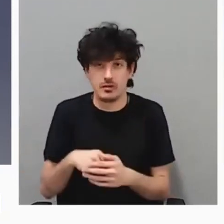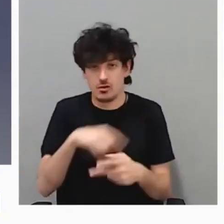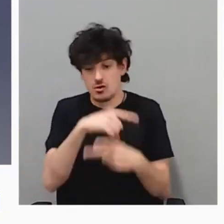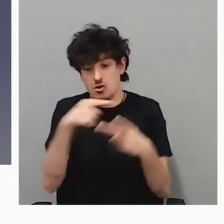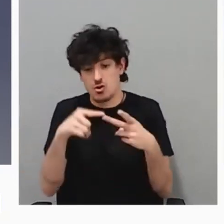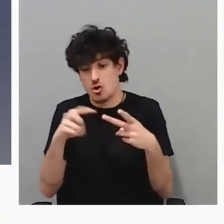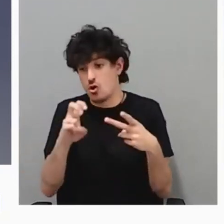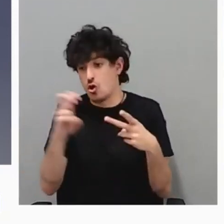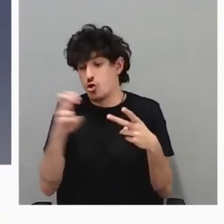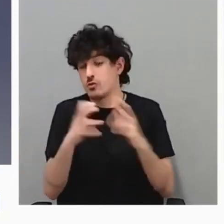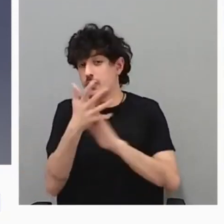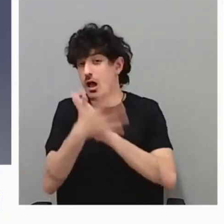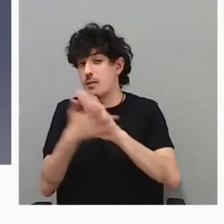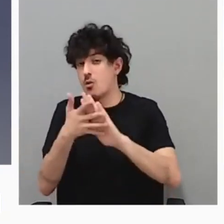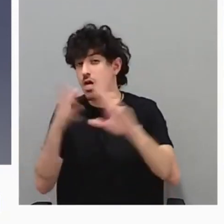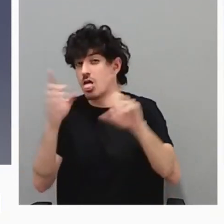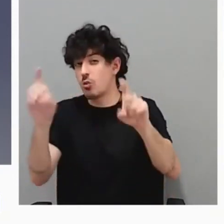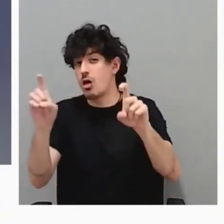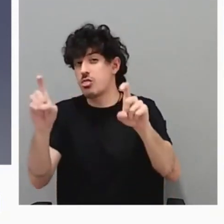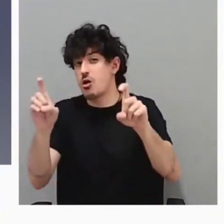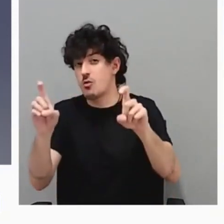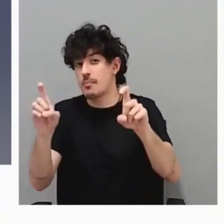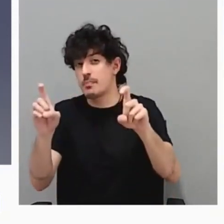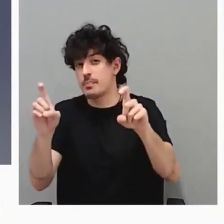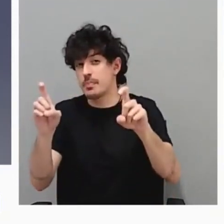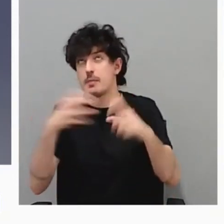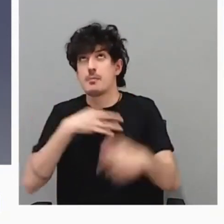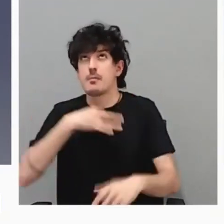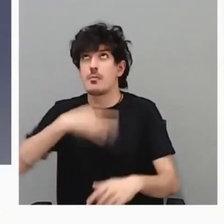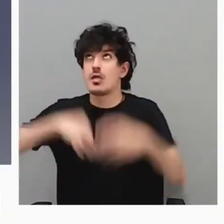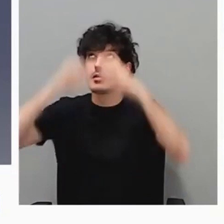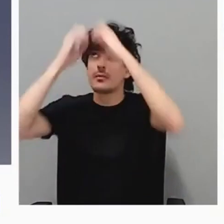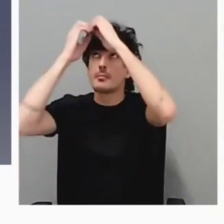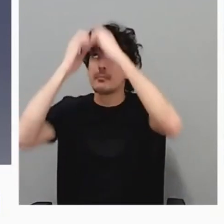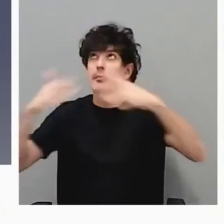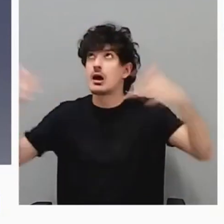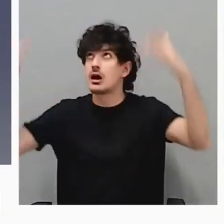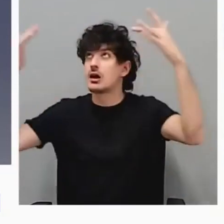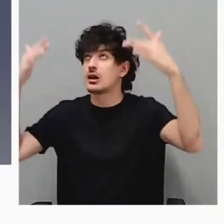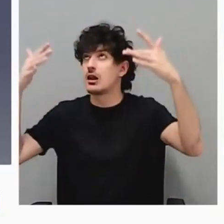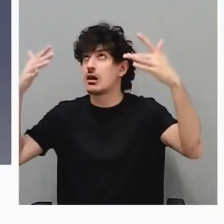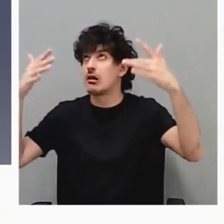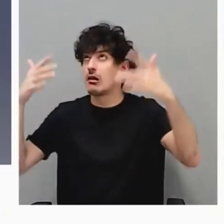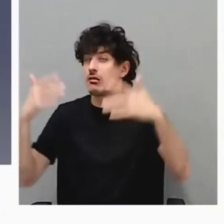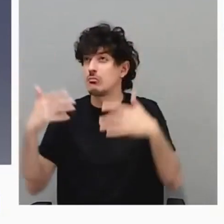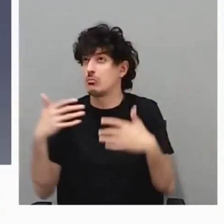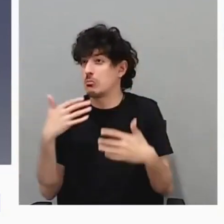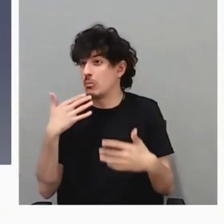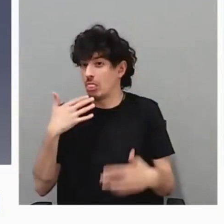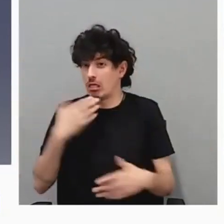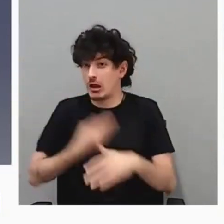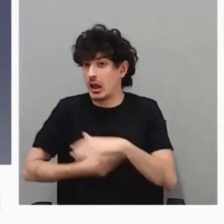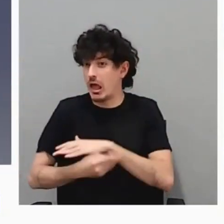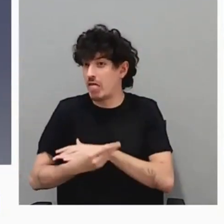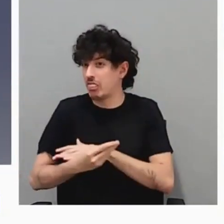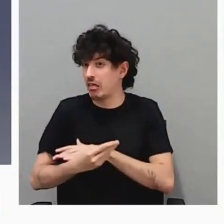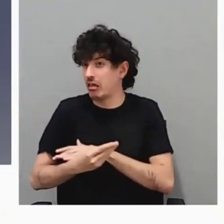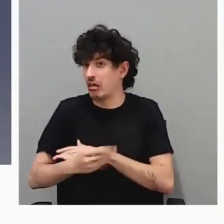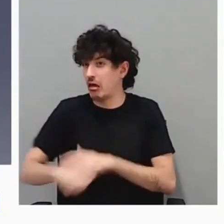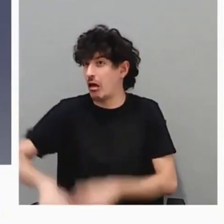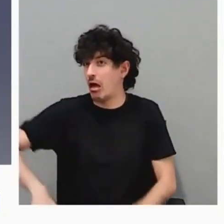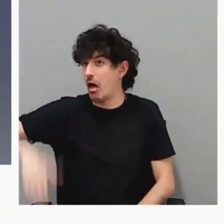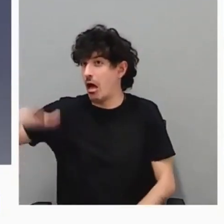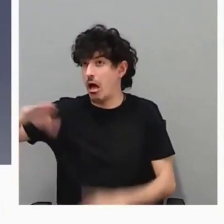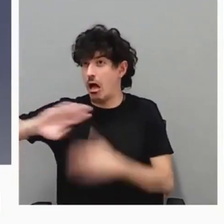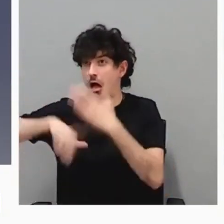hablamos de educación, quizás nos imaginamos nuestros primeros 20 años de la vida, ¿no? Que es lo que hemos vivido la mayoría de los que estamos aquí, ¿no? Pues,